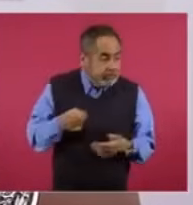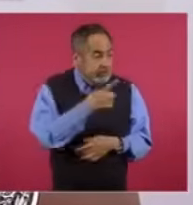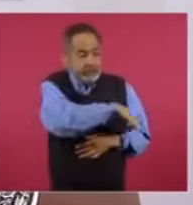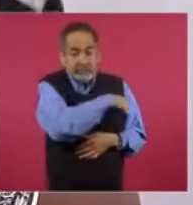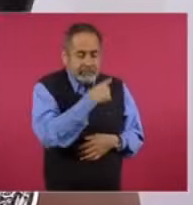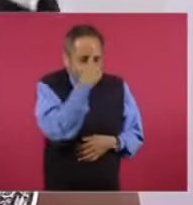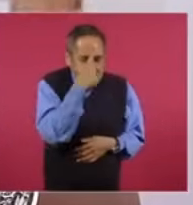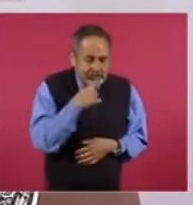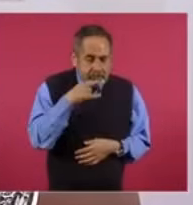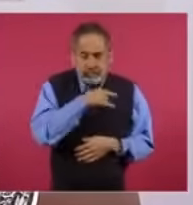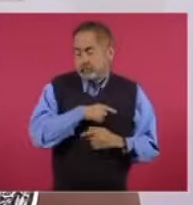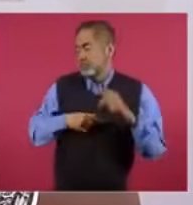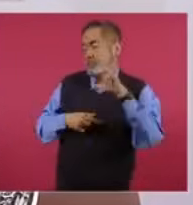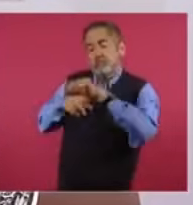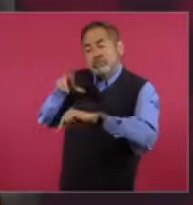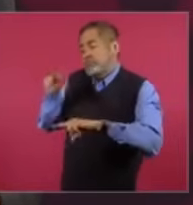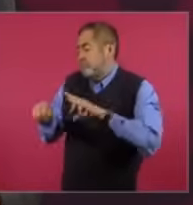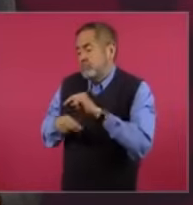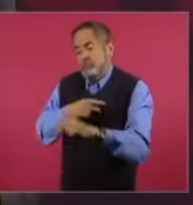se oponen.